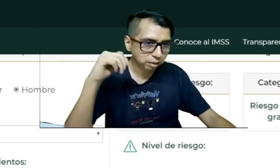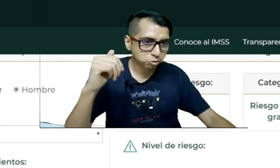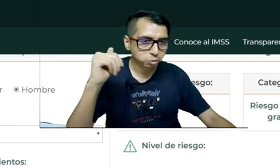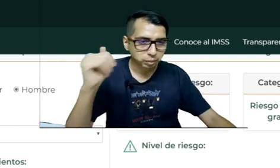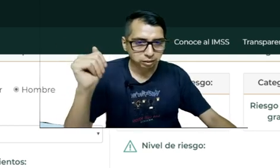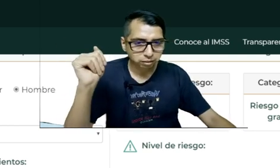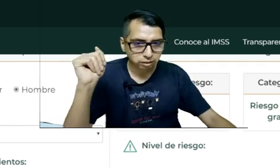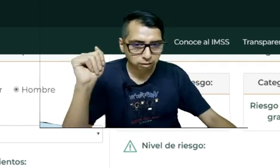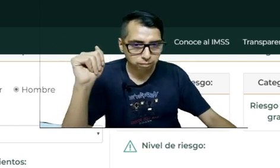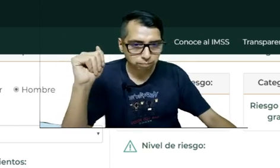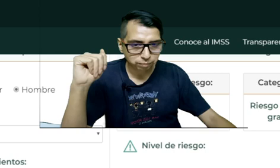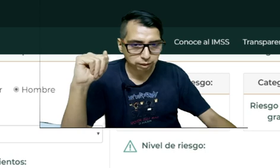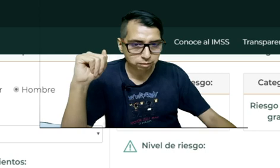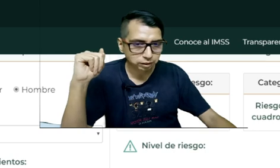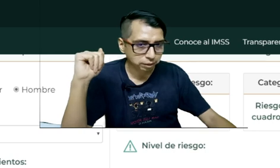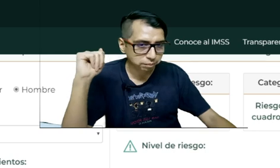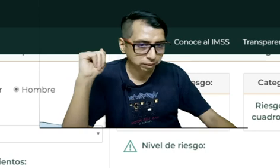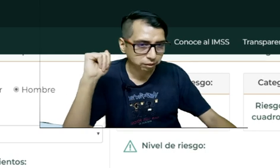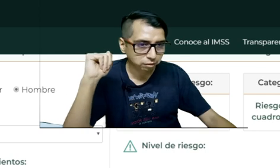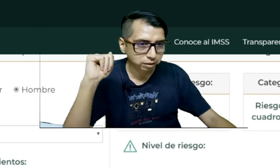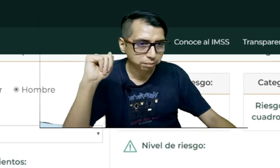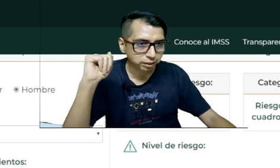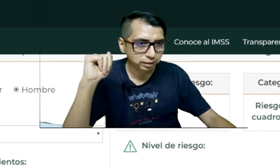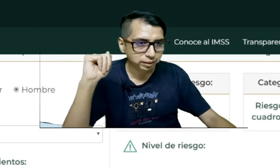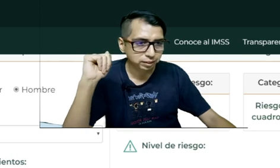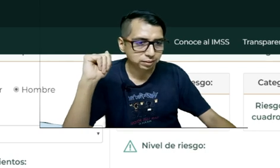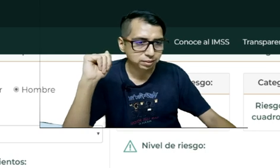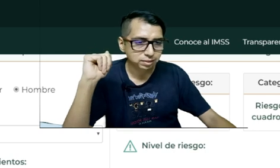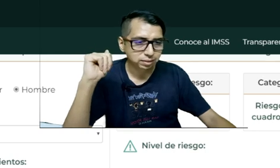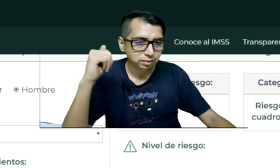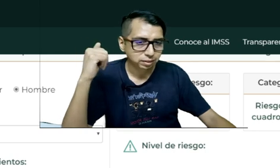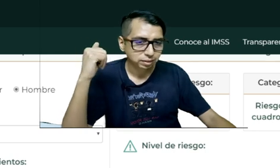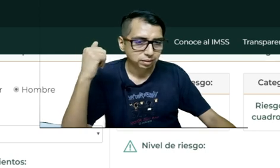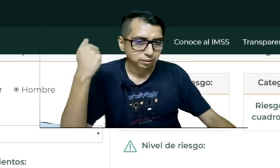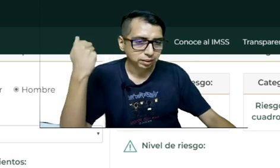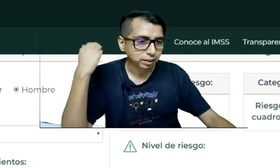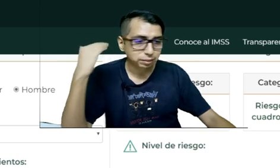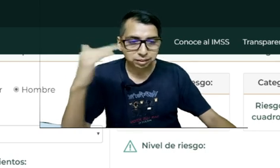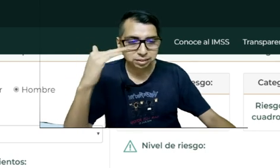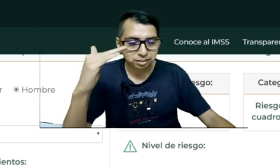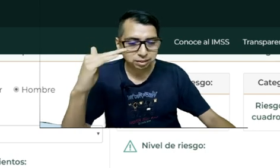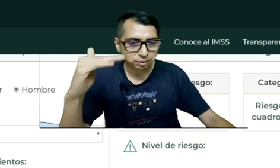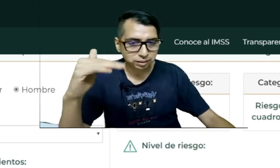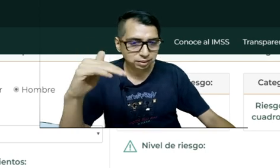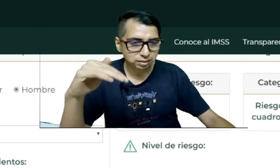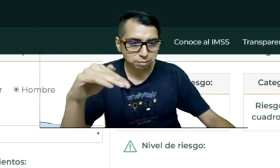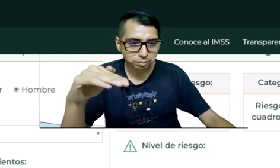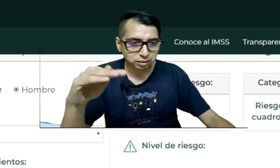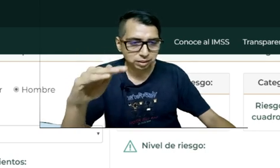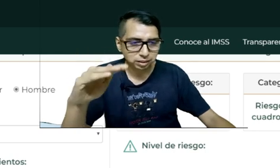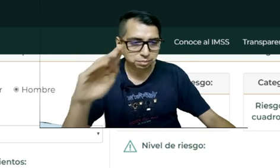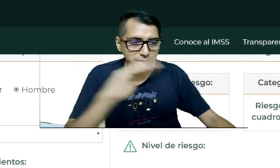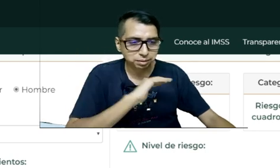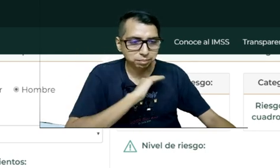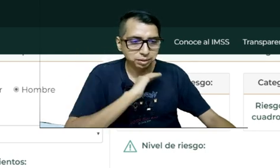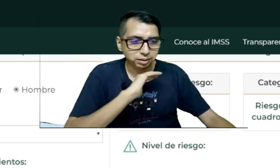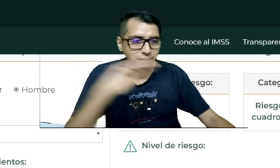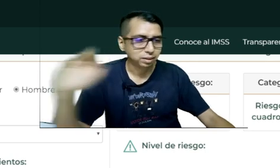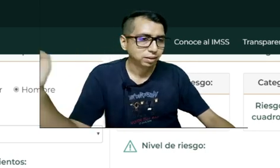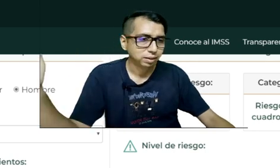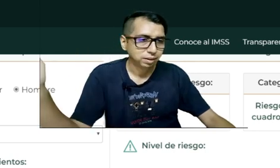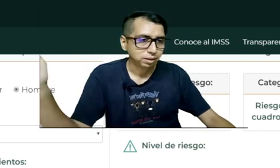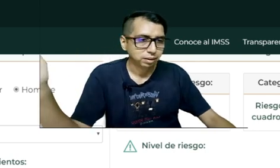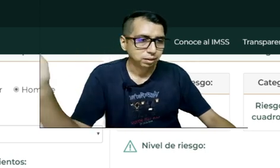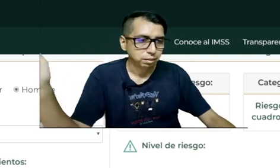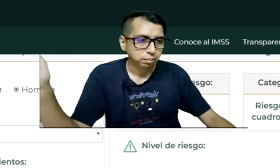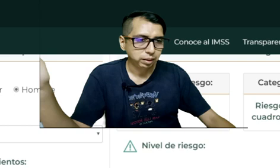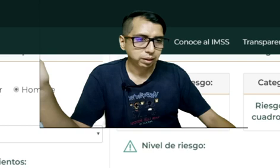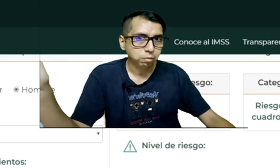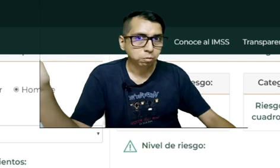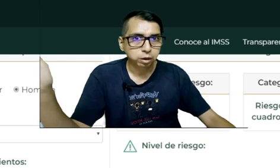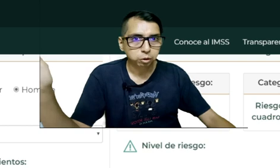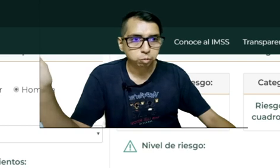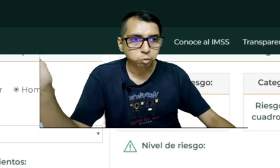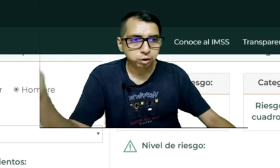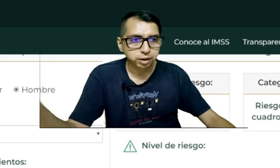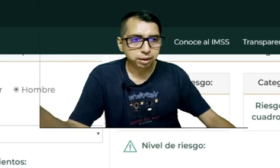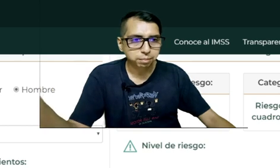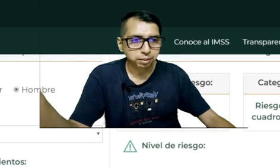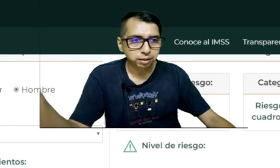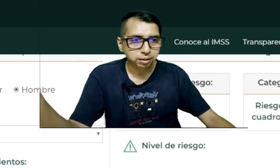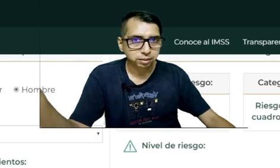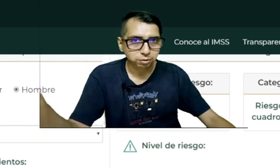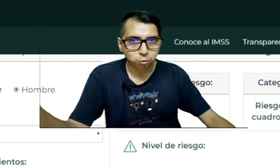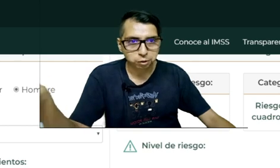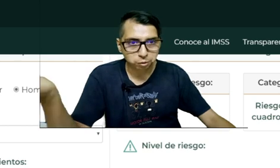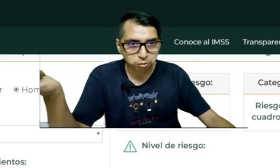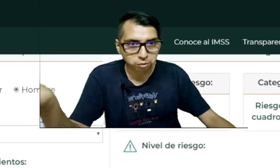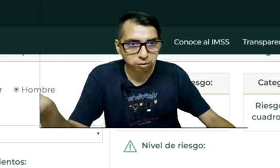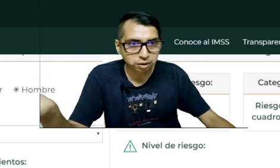digamos su mandolina digamos que también tengo diabetes voy a tener diabetes ya prácticamente a mí me da una muy